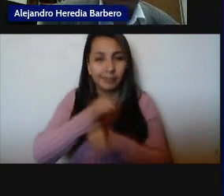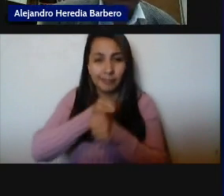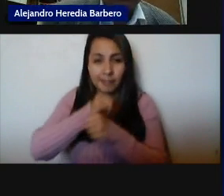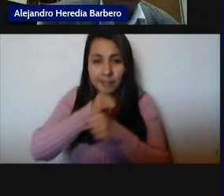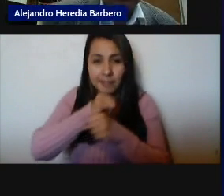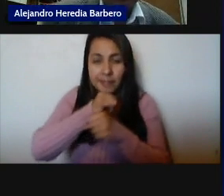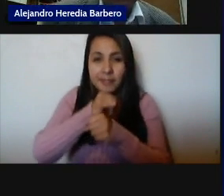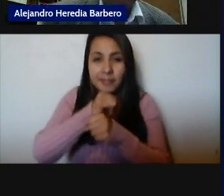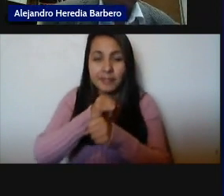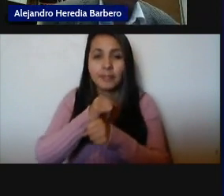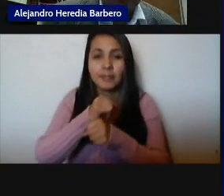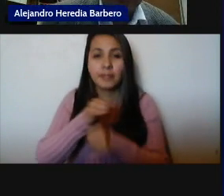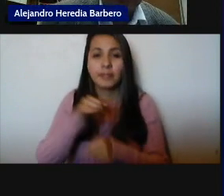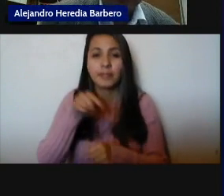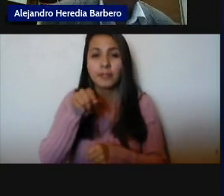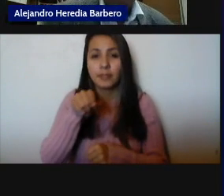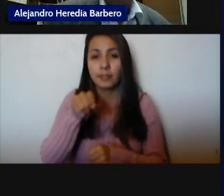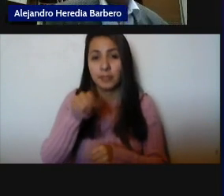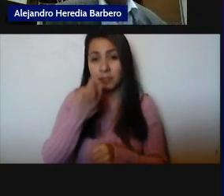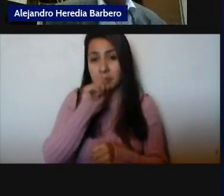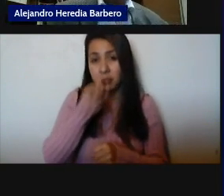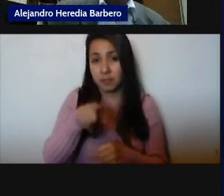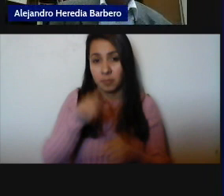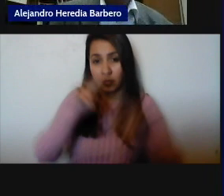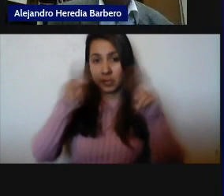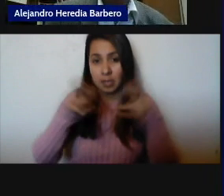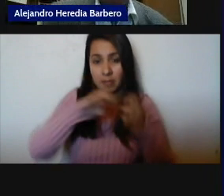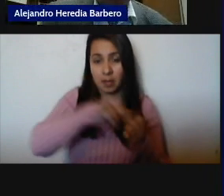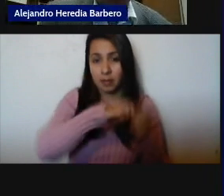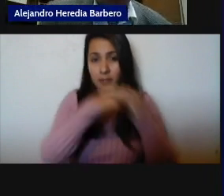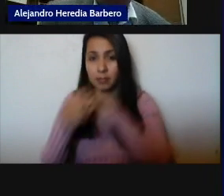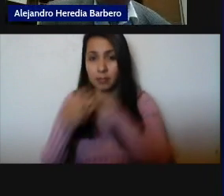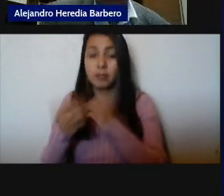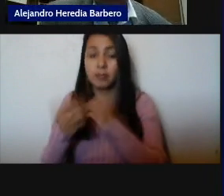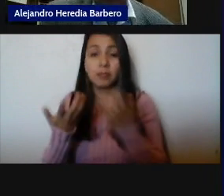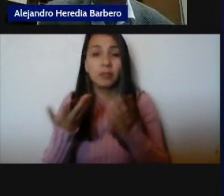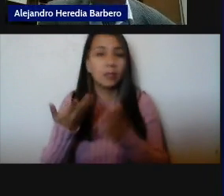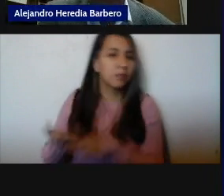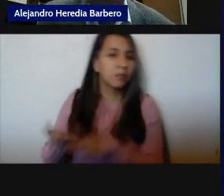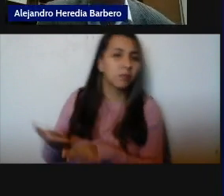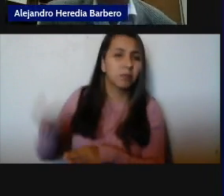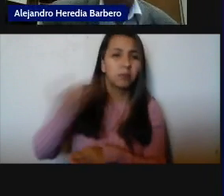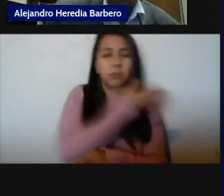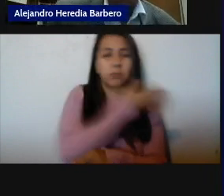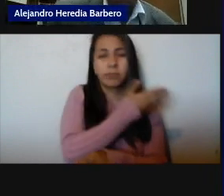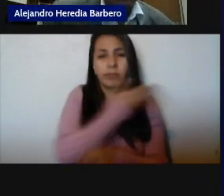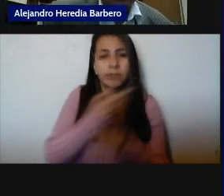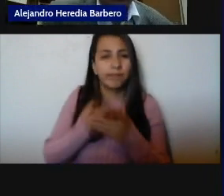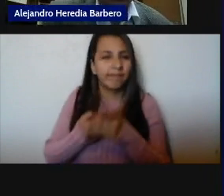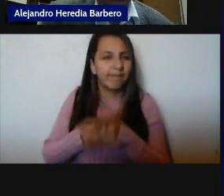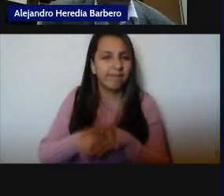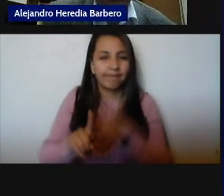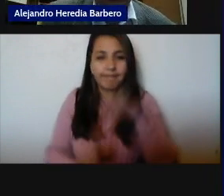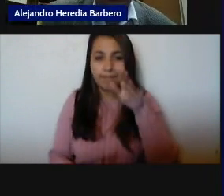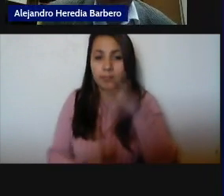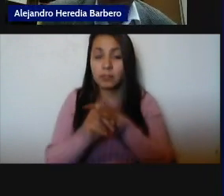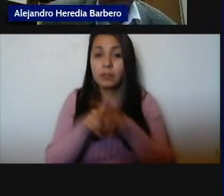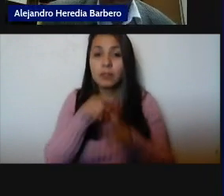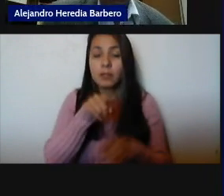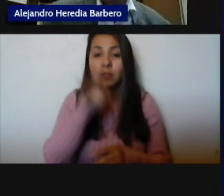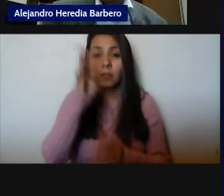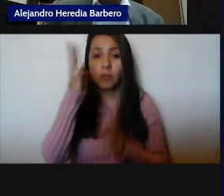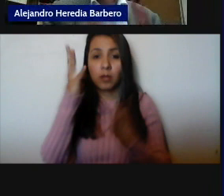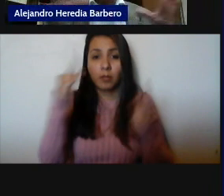nuestro teatro a funcionar en términos de esta evolución molecular? Pues hace 4.000 millones de años